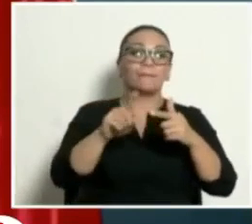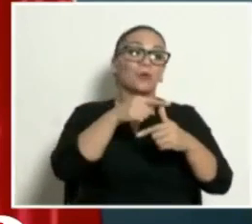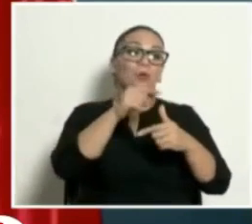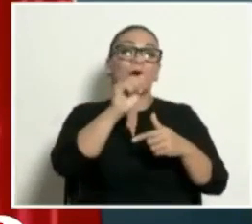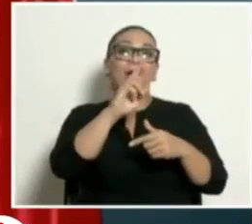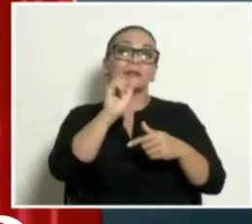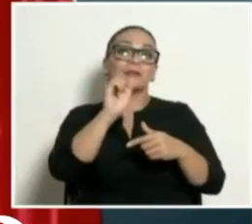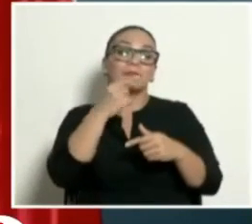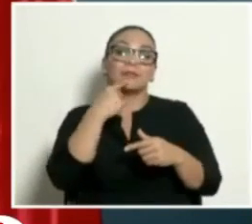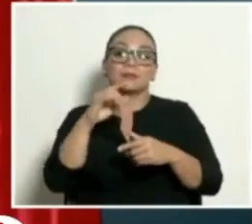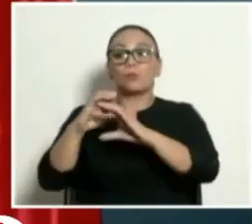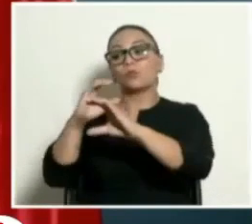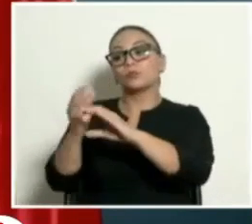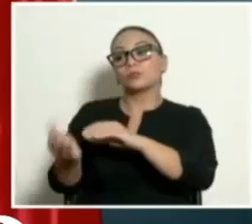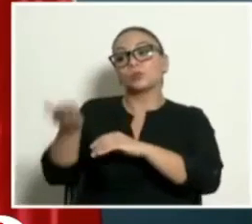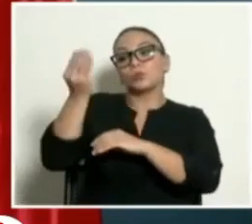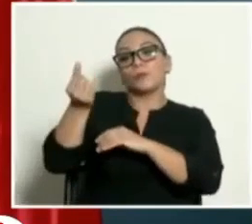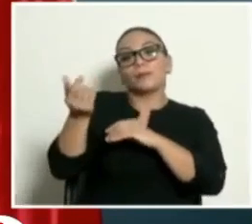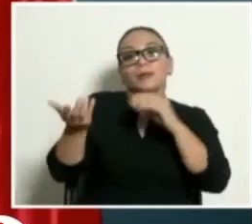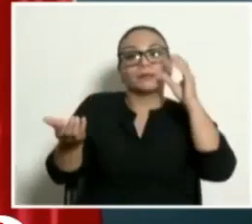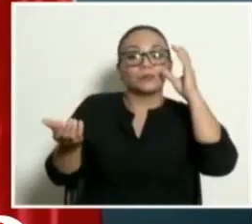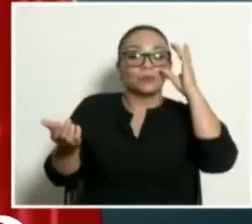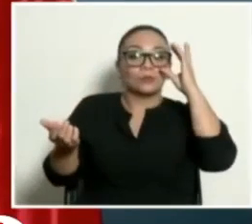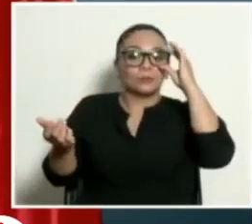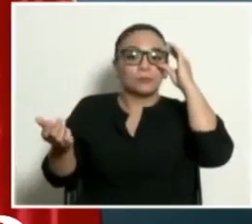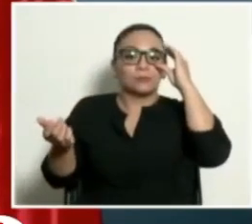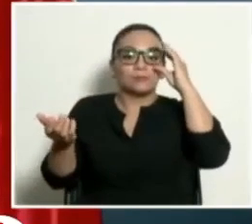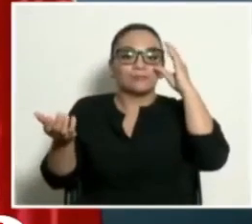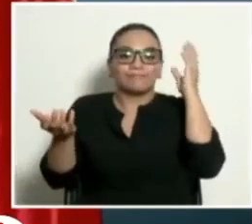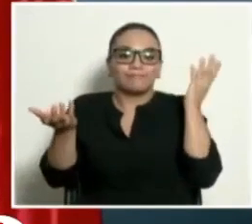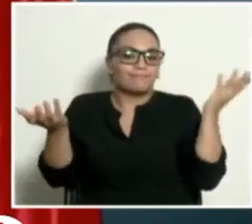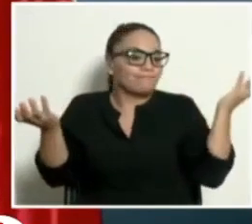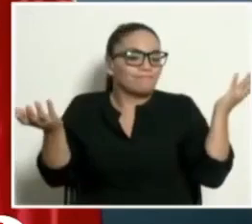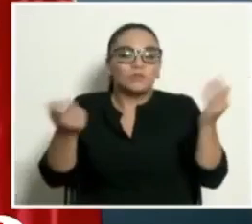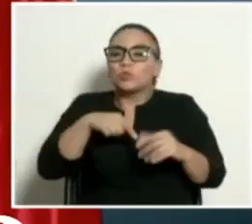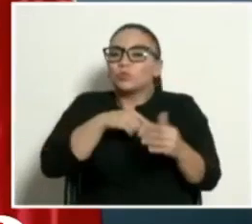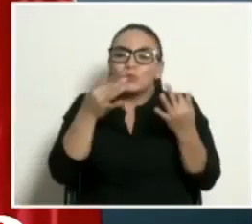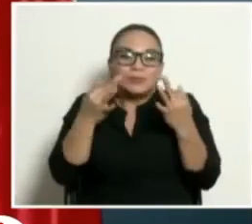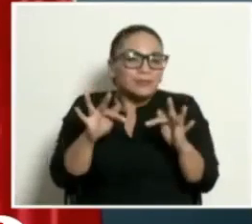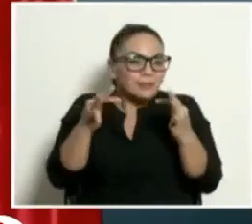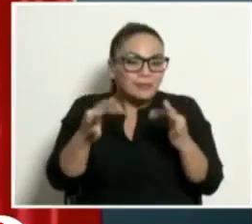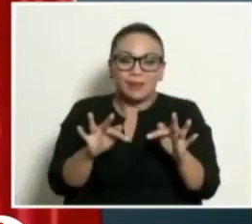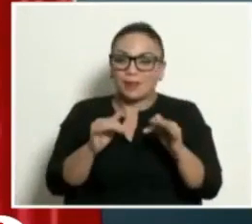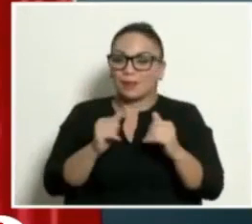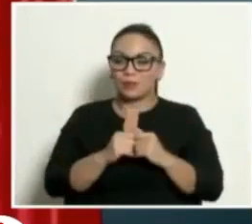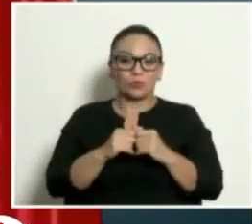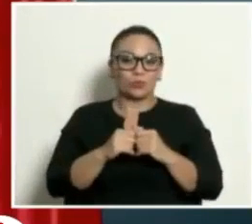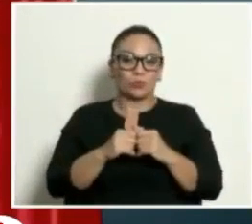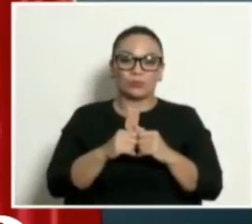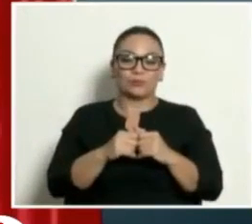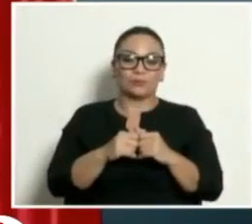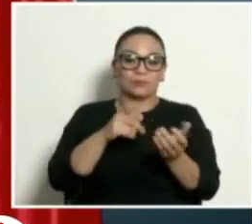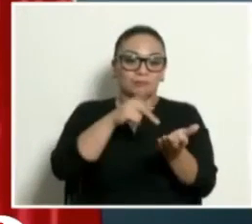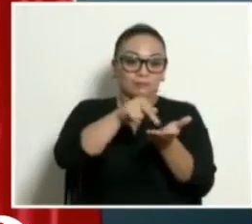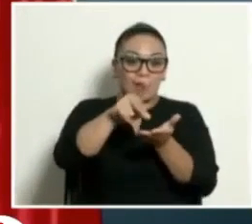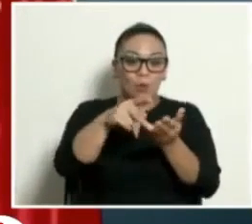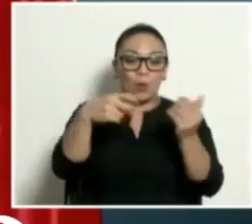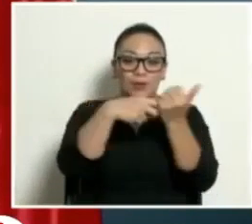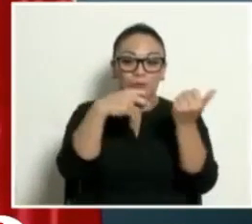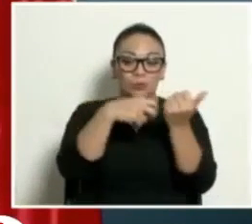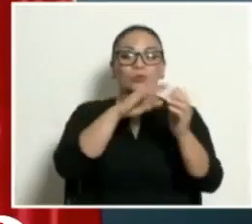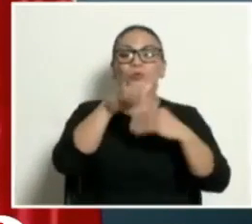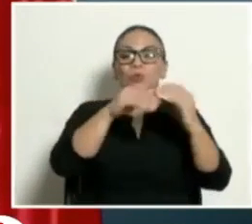buses suben. ¿Verdad? Estamos tratando de meter pago electrónico para todos los buses, para que